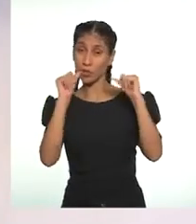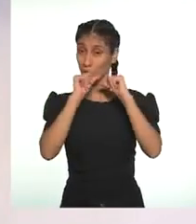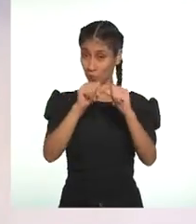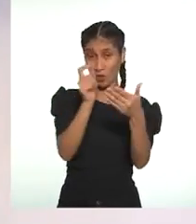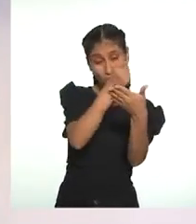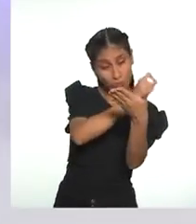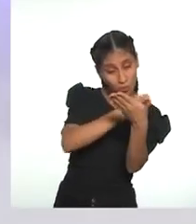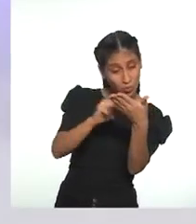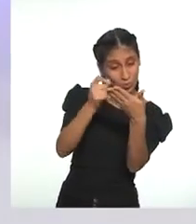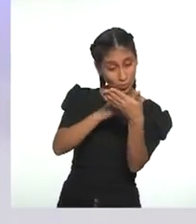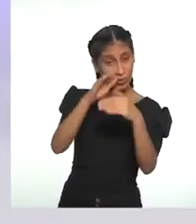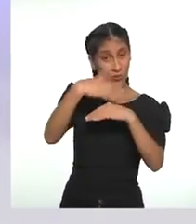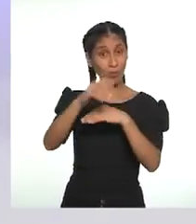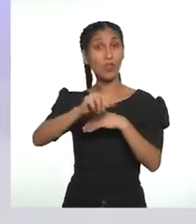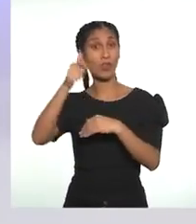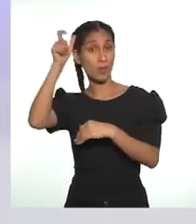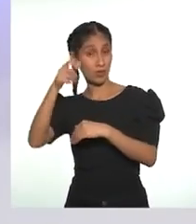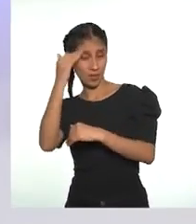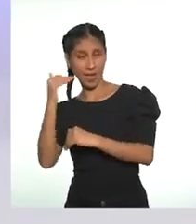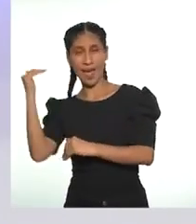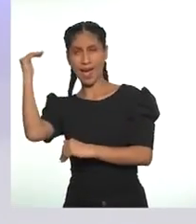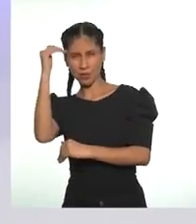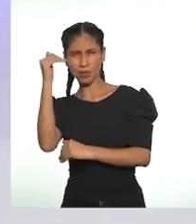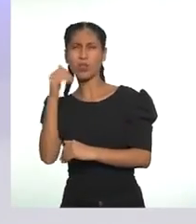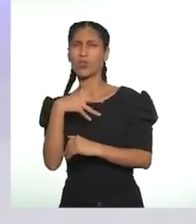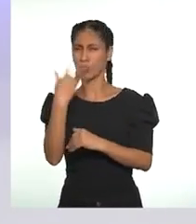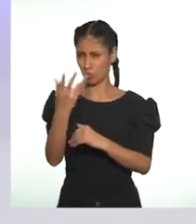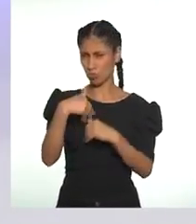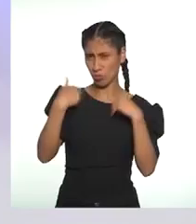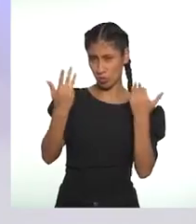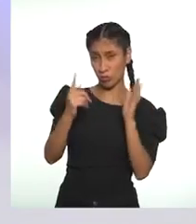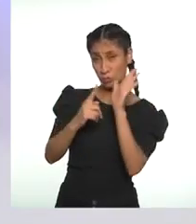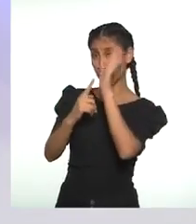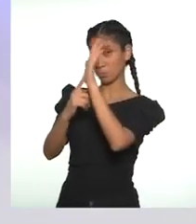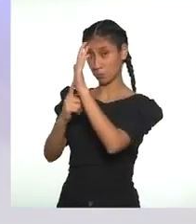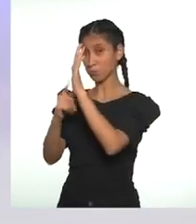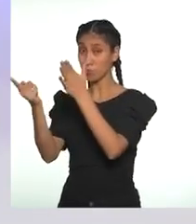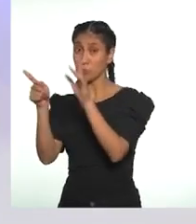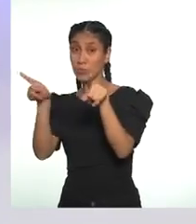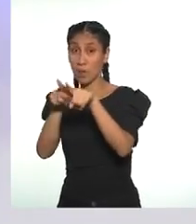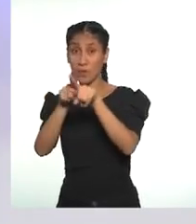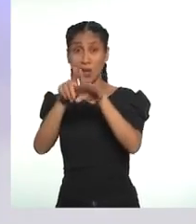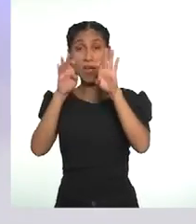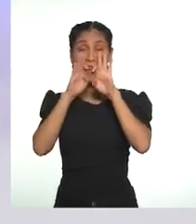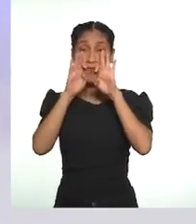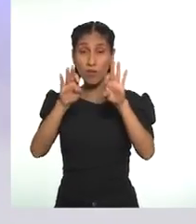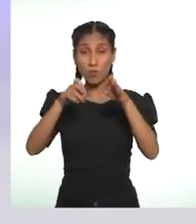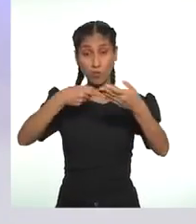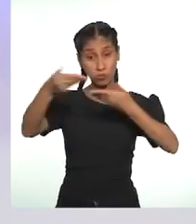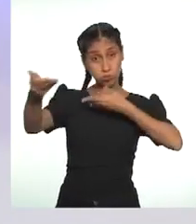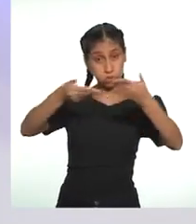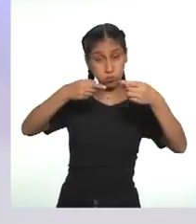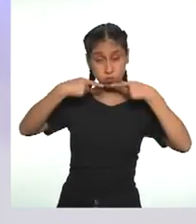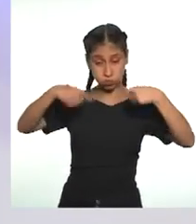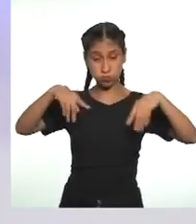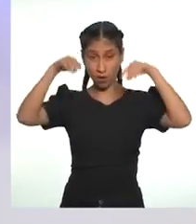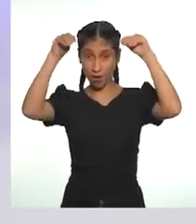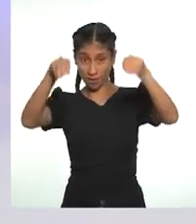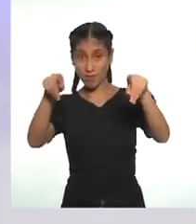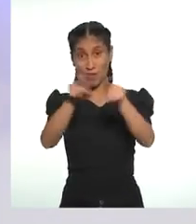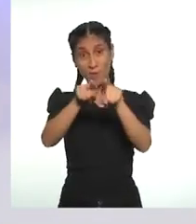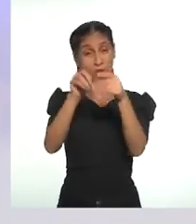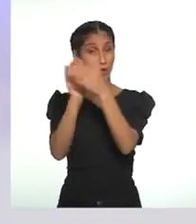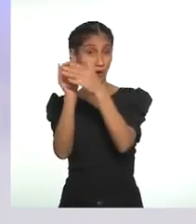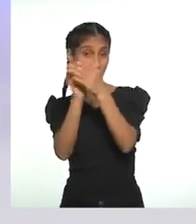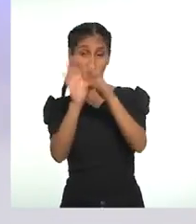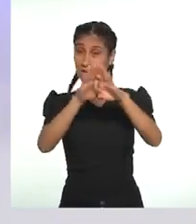estas semanas. Luego, con supervisión de un adulto responsable, puedes compartirla en tus redes sociales o directamente con